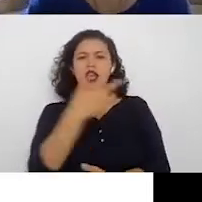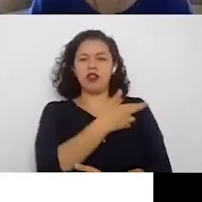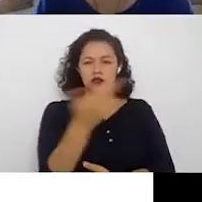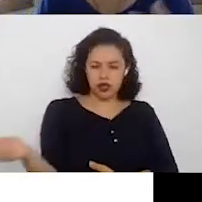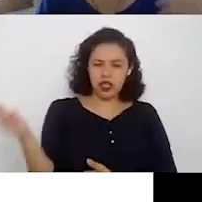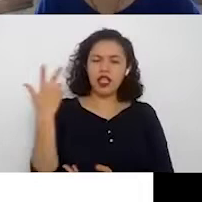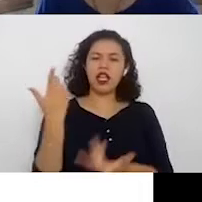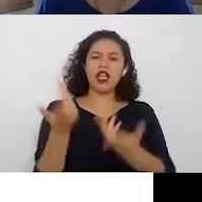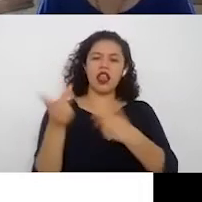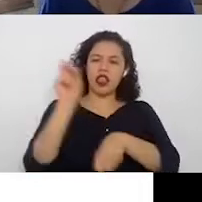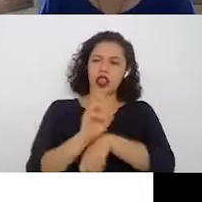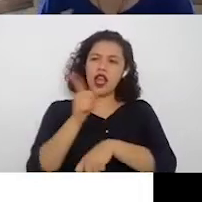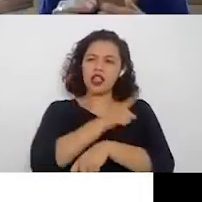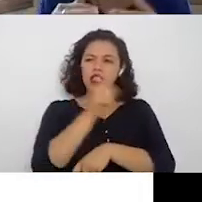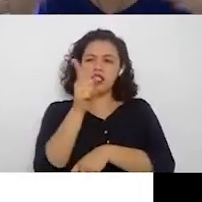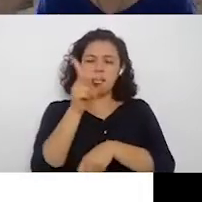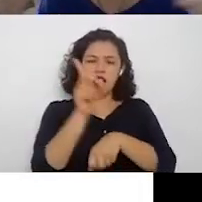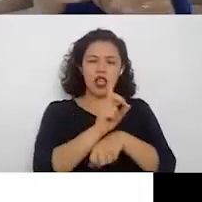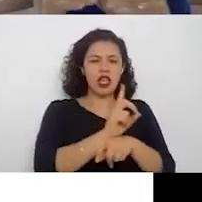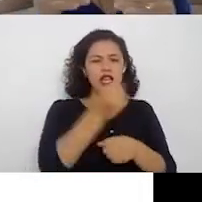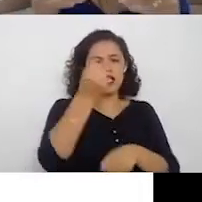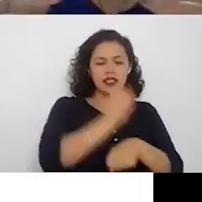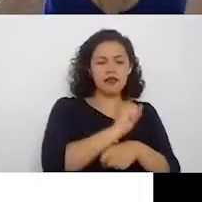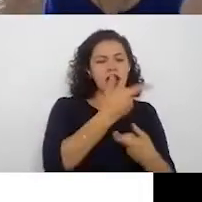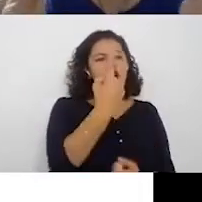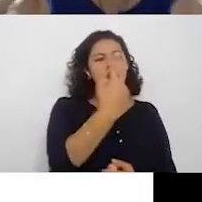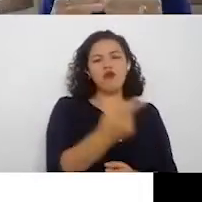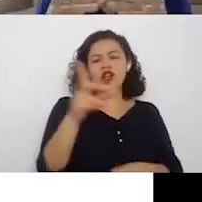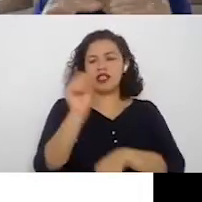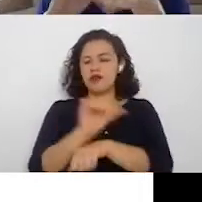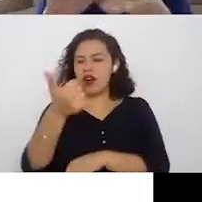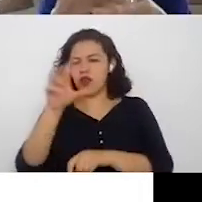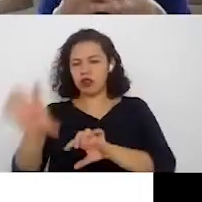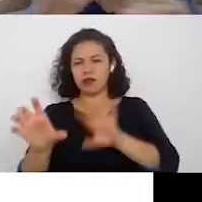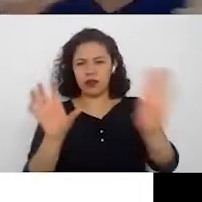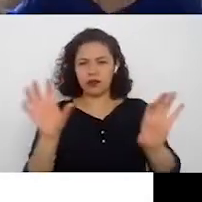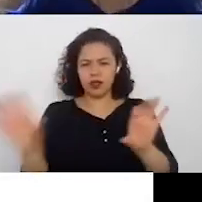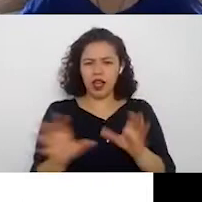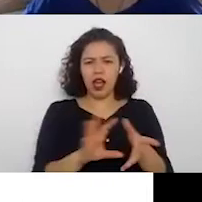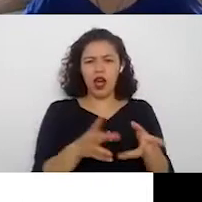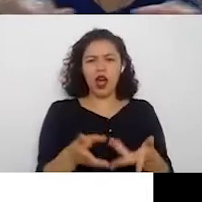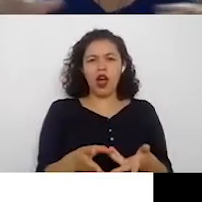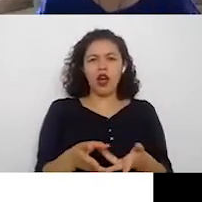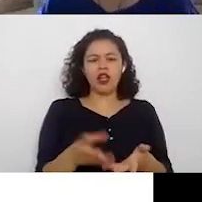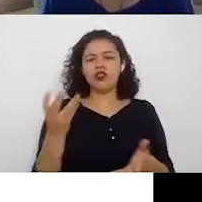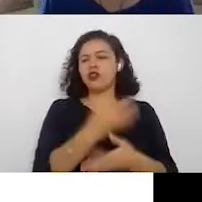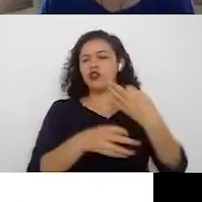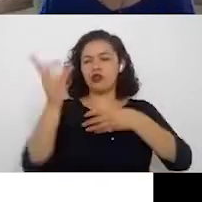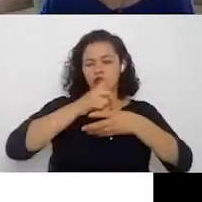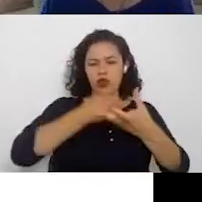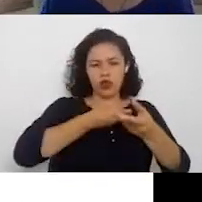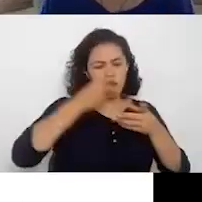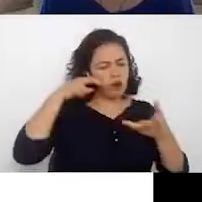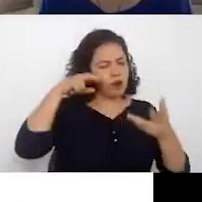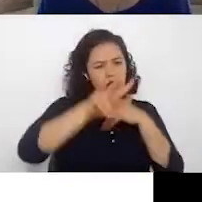días ustedes, ciertos días ellos, y el donativo queda totalmente transparente y equitativo, ¿verdad?